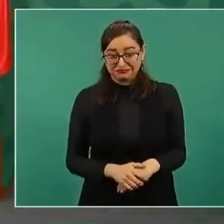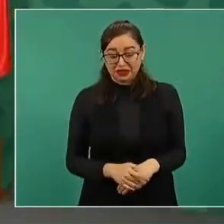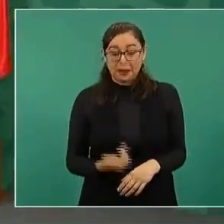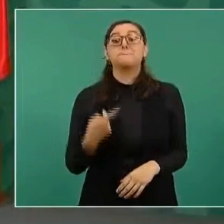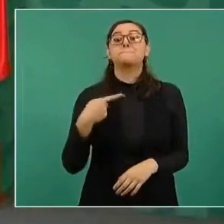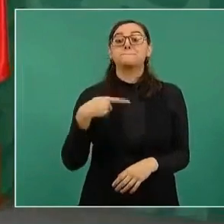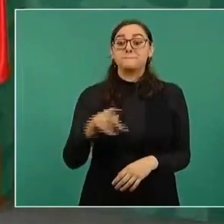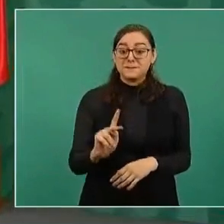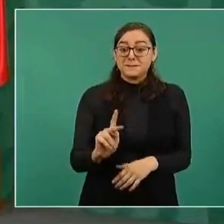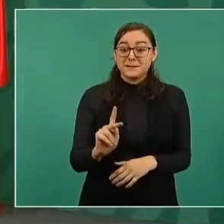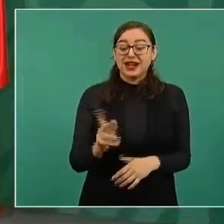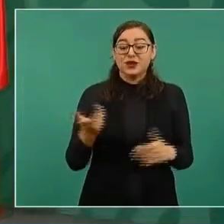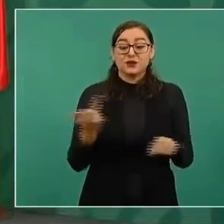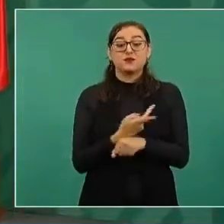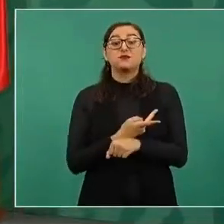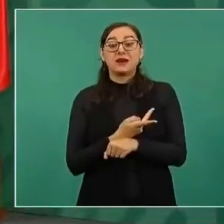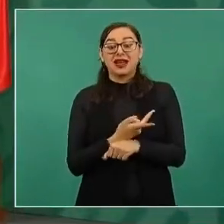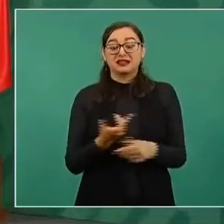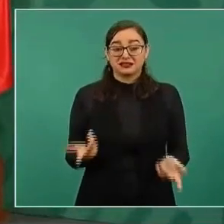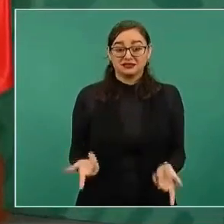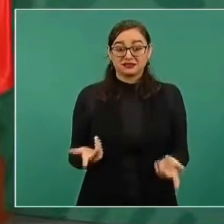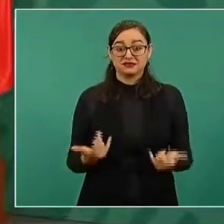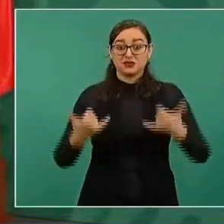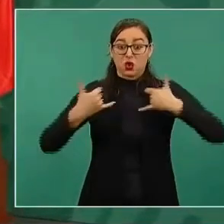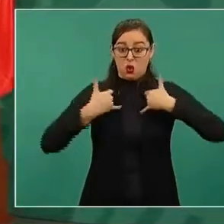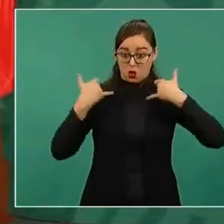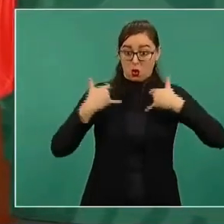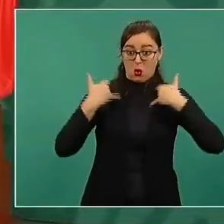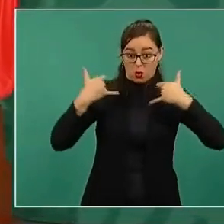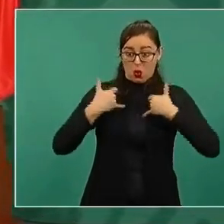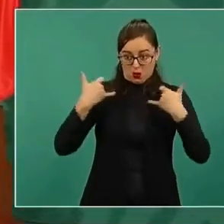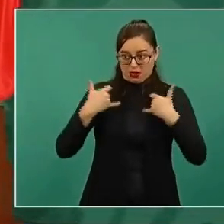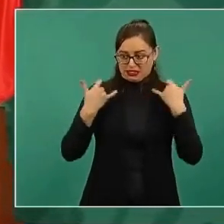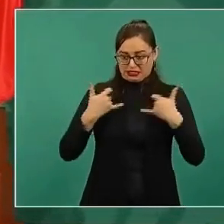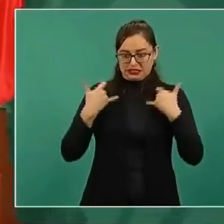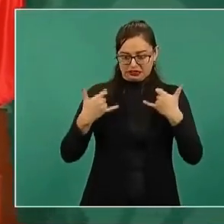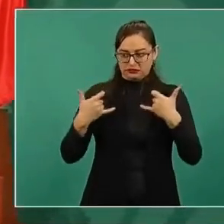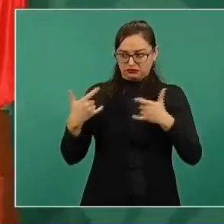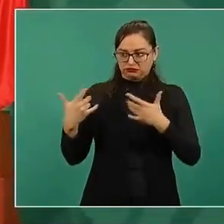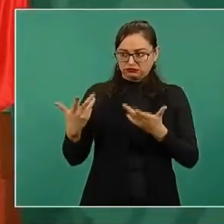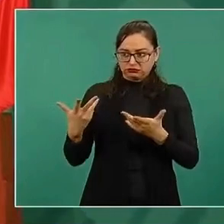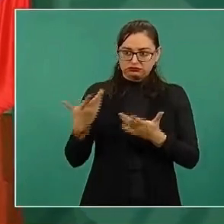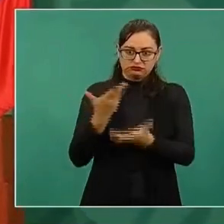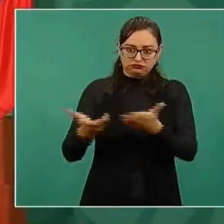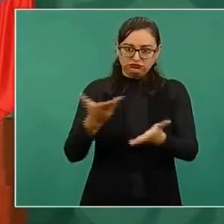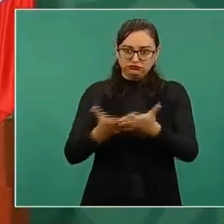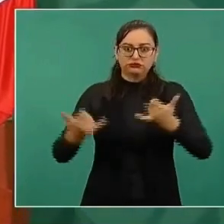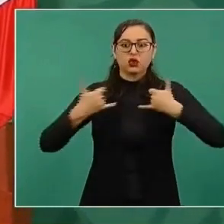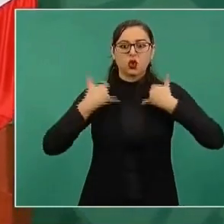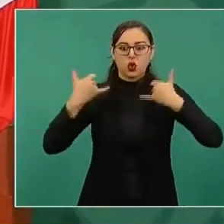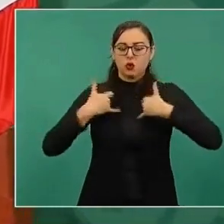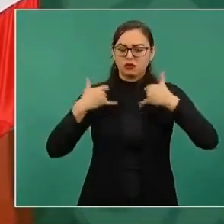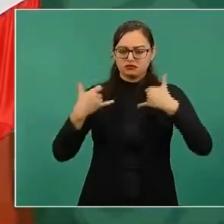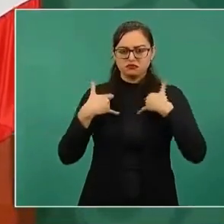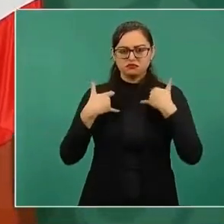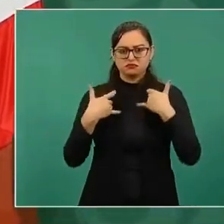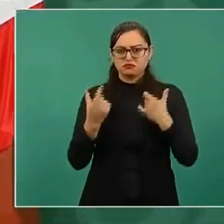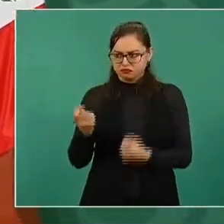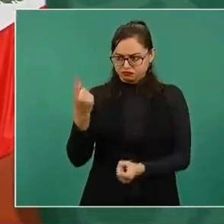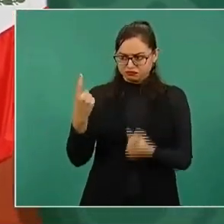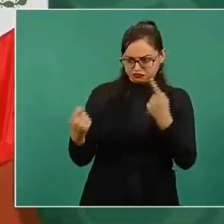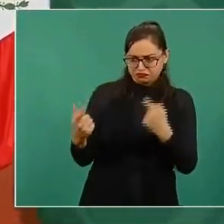incluso de familias de clase media y de familias altas, sí